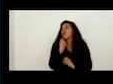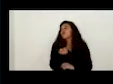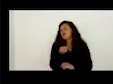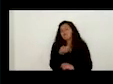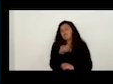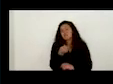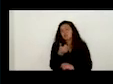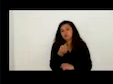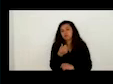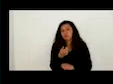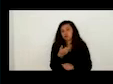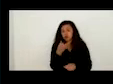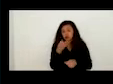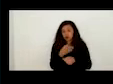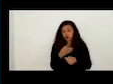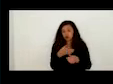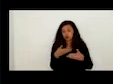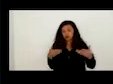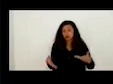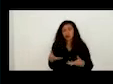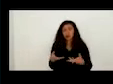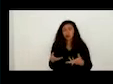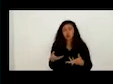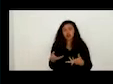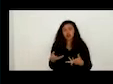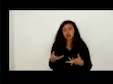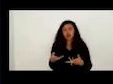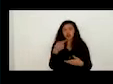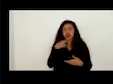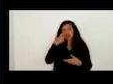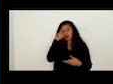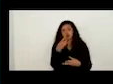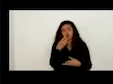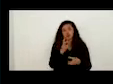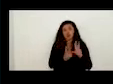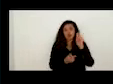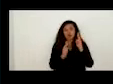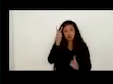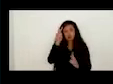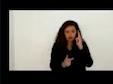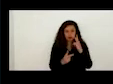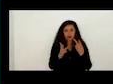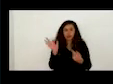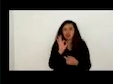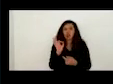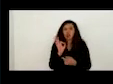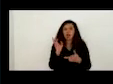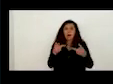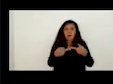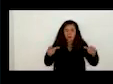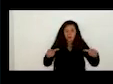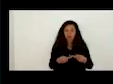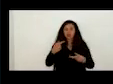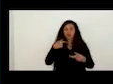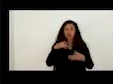sabemos que un consumo de verduras y que digamos el plato que yo me sirvo en el desayuno, en